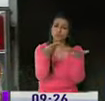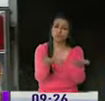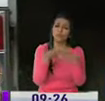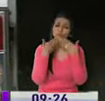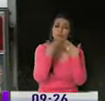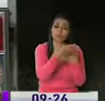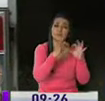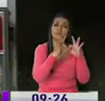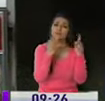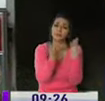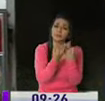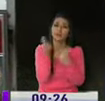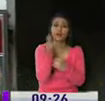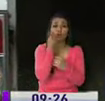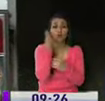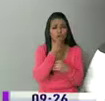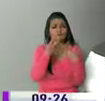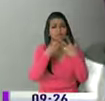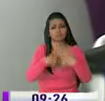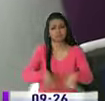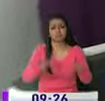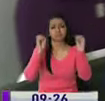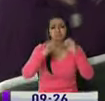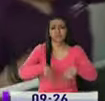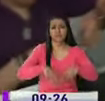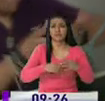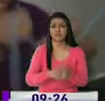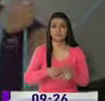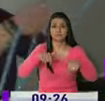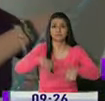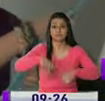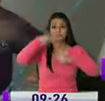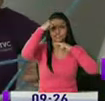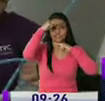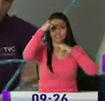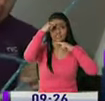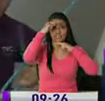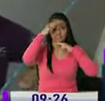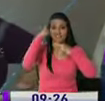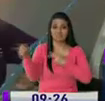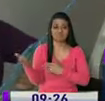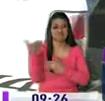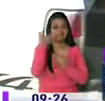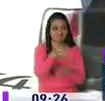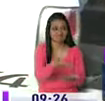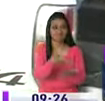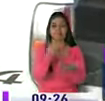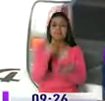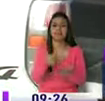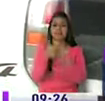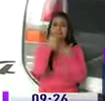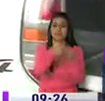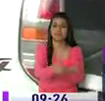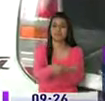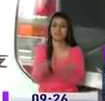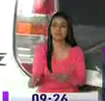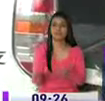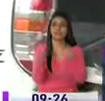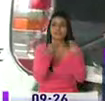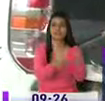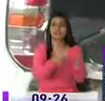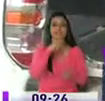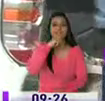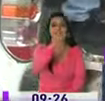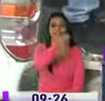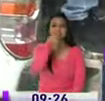ayuden a esta familia que está en desgracia. Nuestro medio de comunicación fue el intermediario para realizar la entrega, que